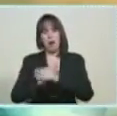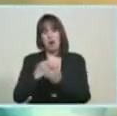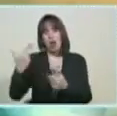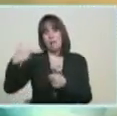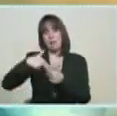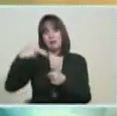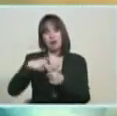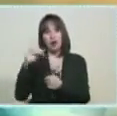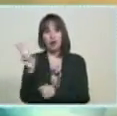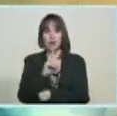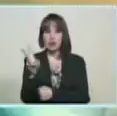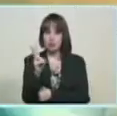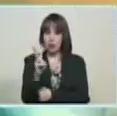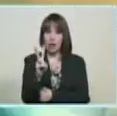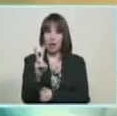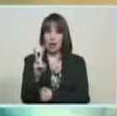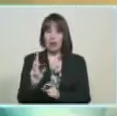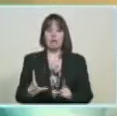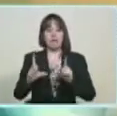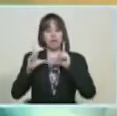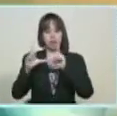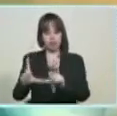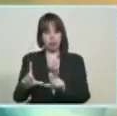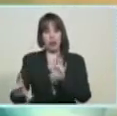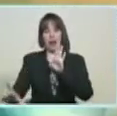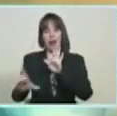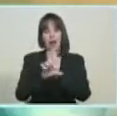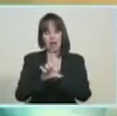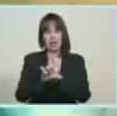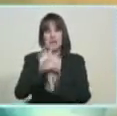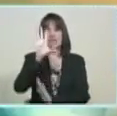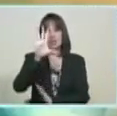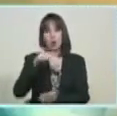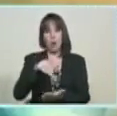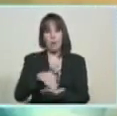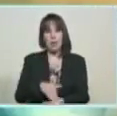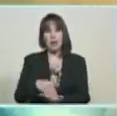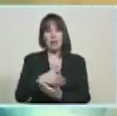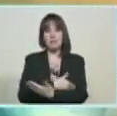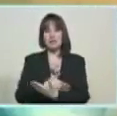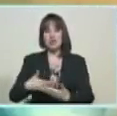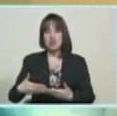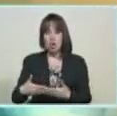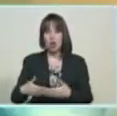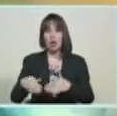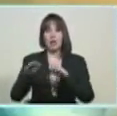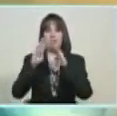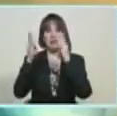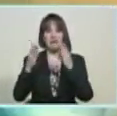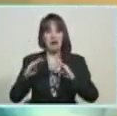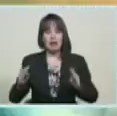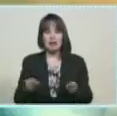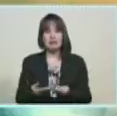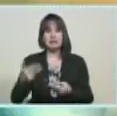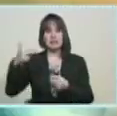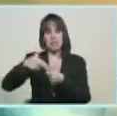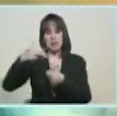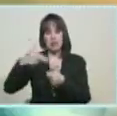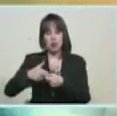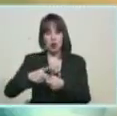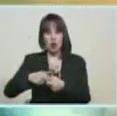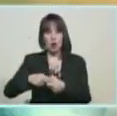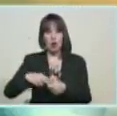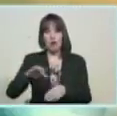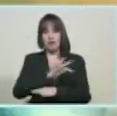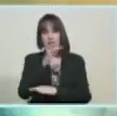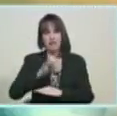Venezuela. Yo le asigné por certificación y ley 5.000 millones de barriles de petróleo del bloque Ayacucho